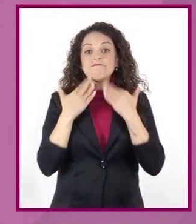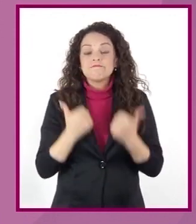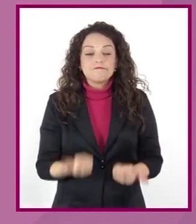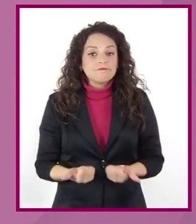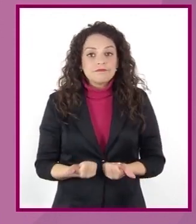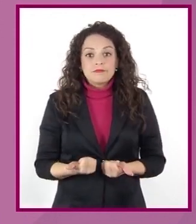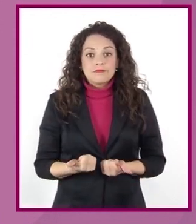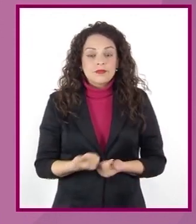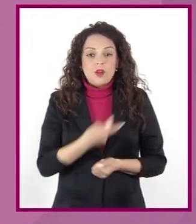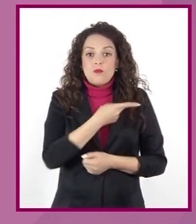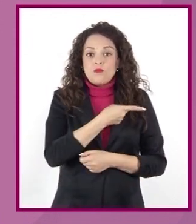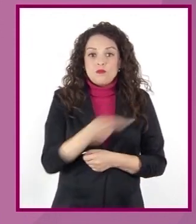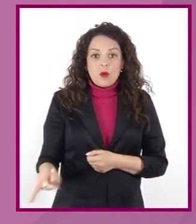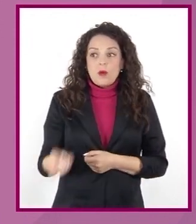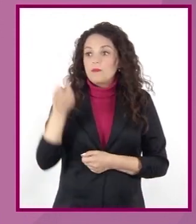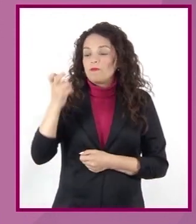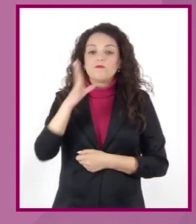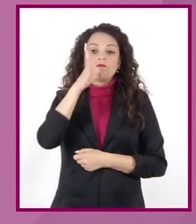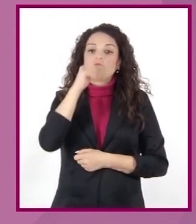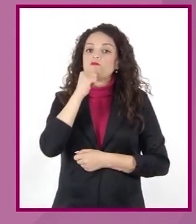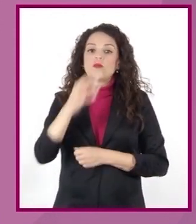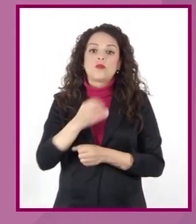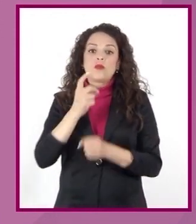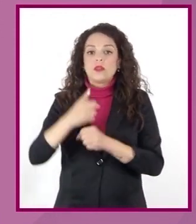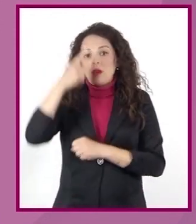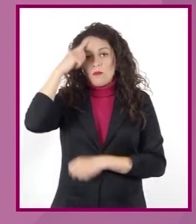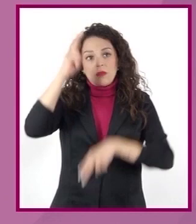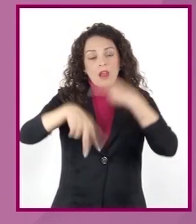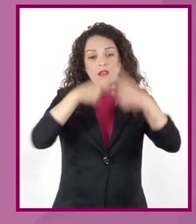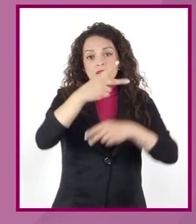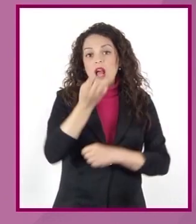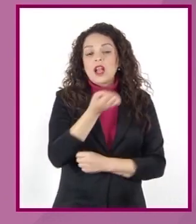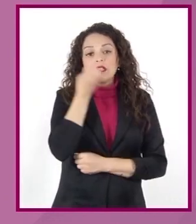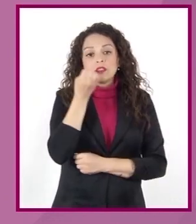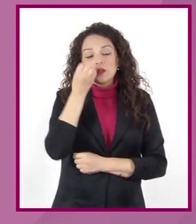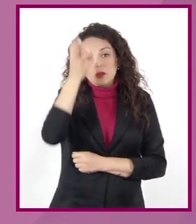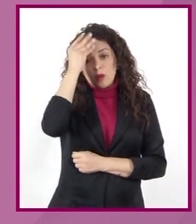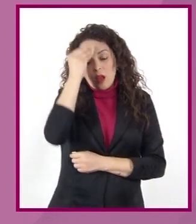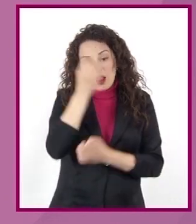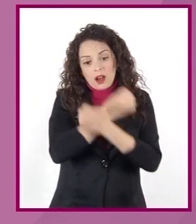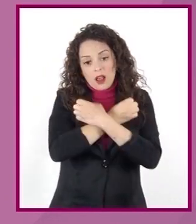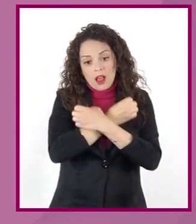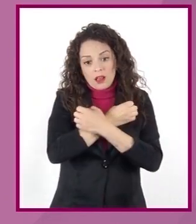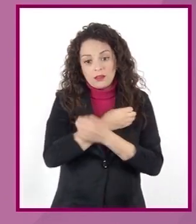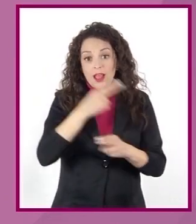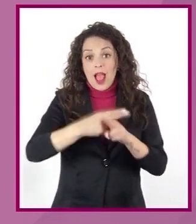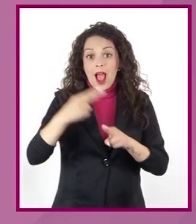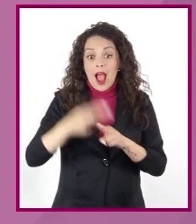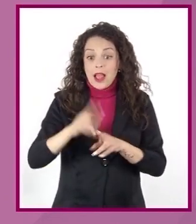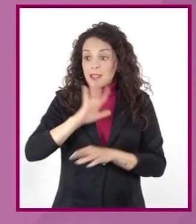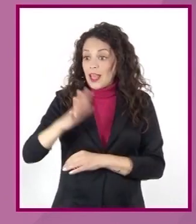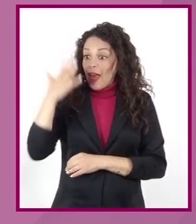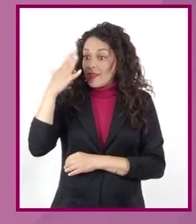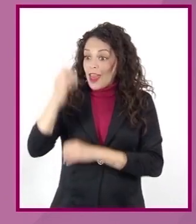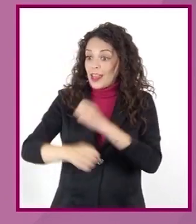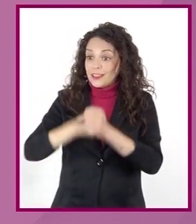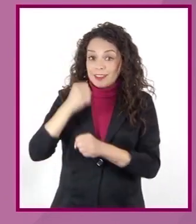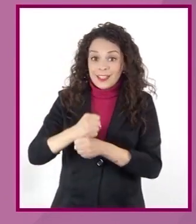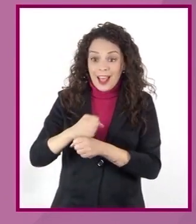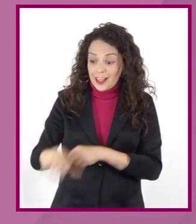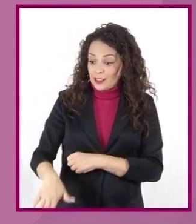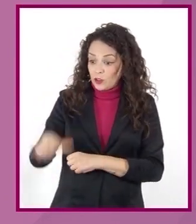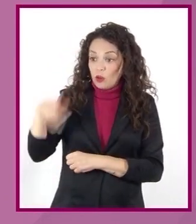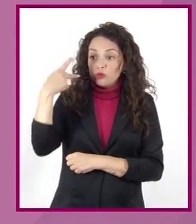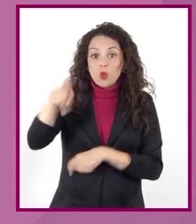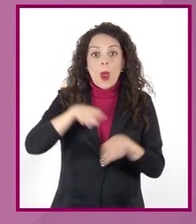tuvo oportunidad de asistir a la escuela. Fue hasta que cumplió 10 años que uno de sus hermanos